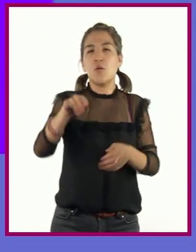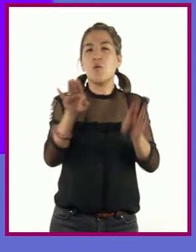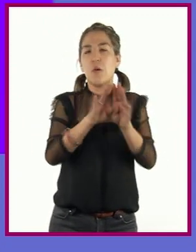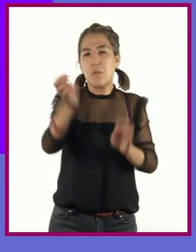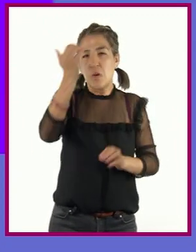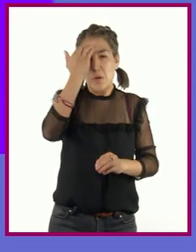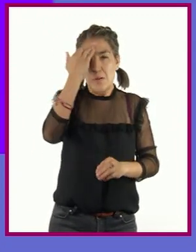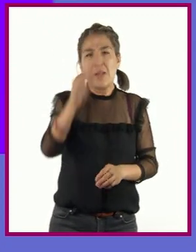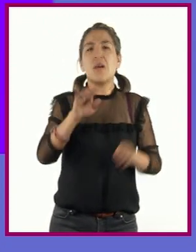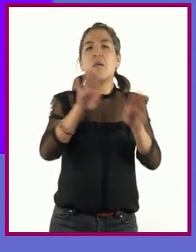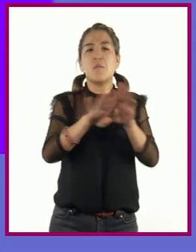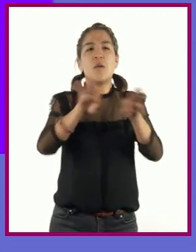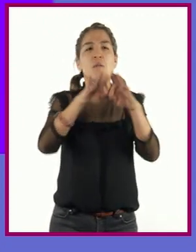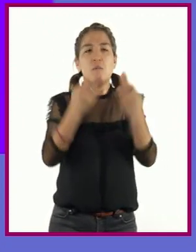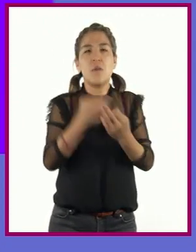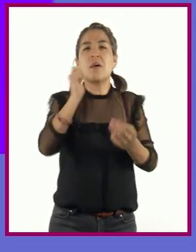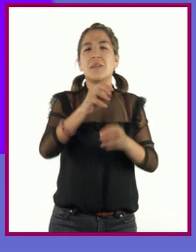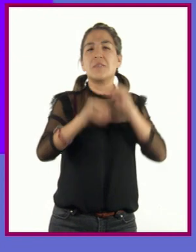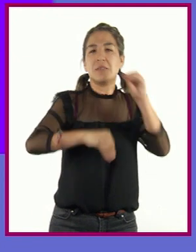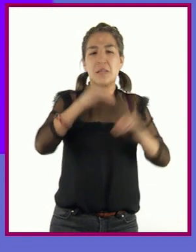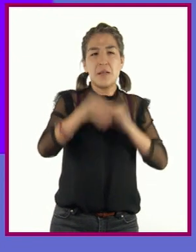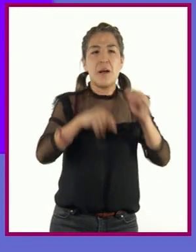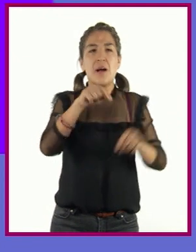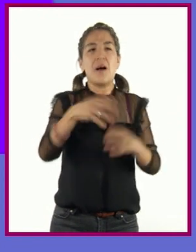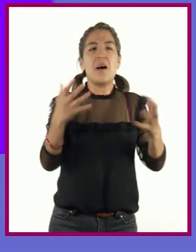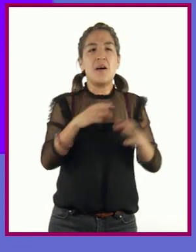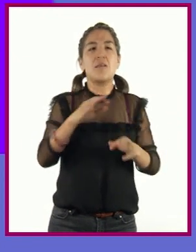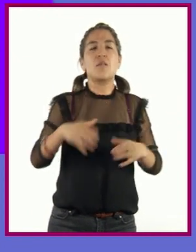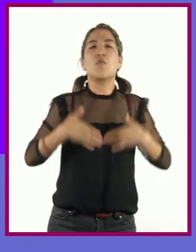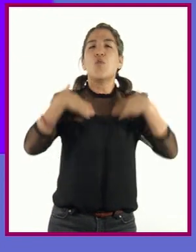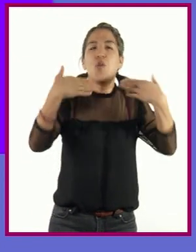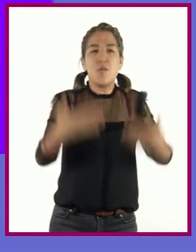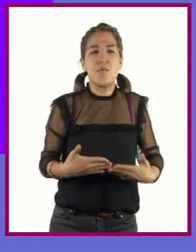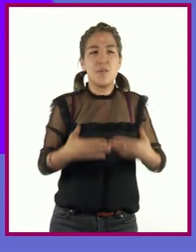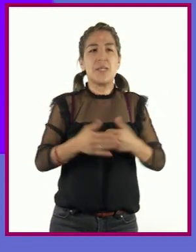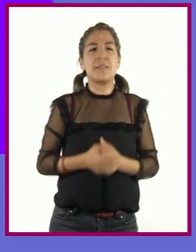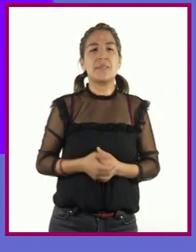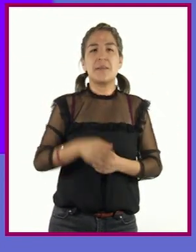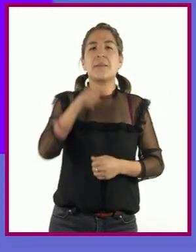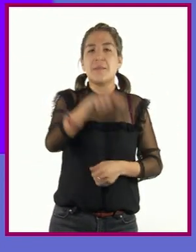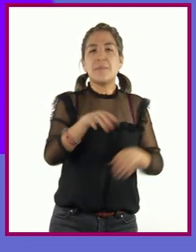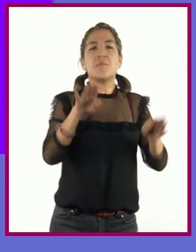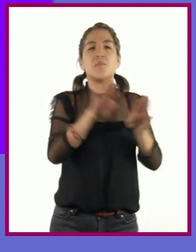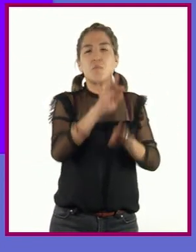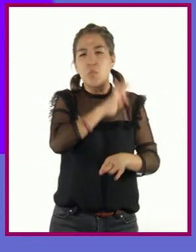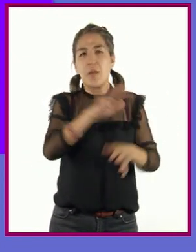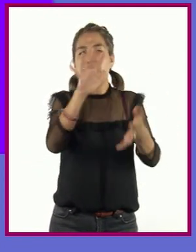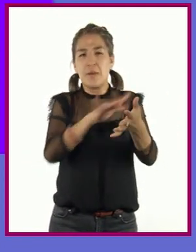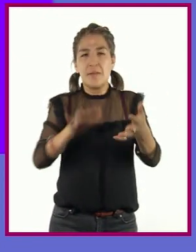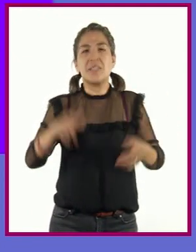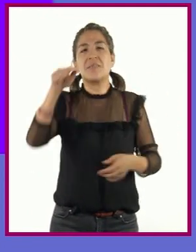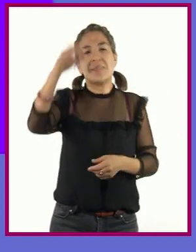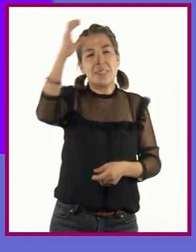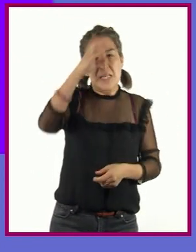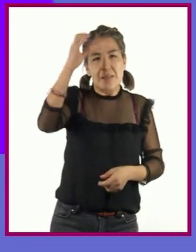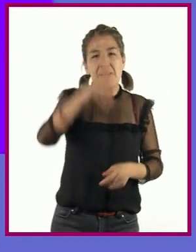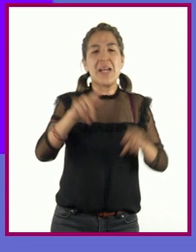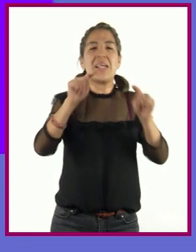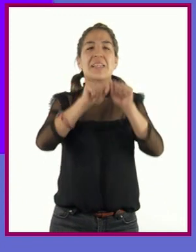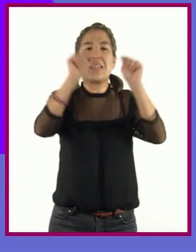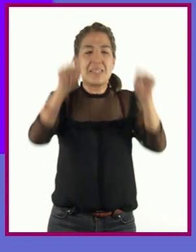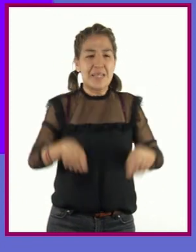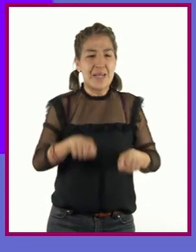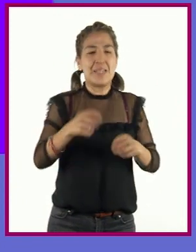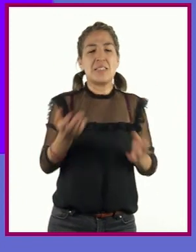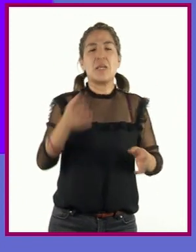conocimiento y están diseñados para trabajos académicos con fuentes confiables y se puede encontrar literatura científica, tesis,